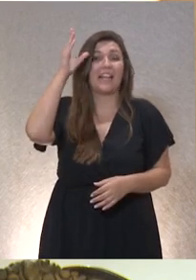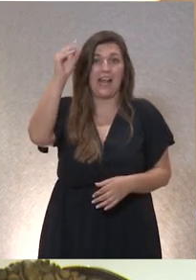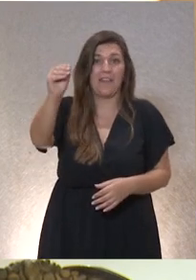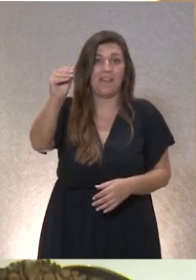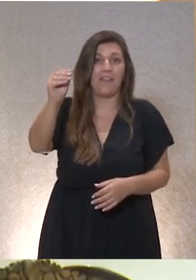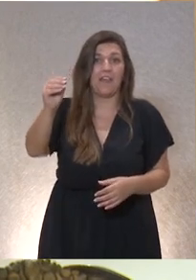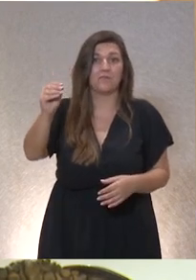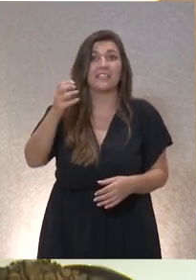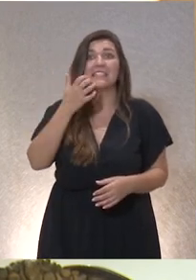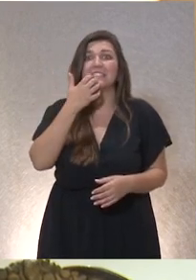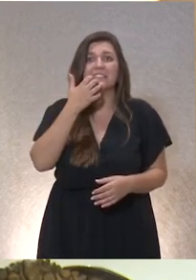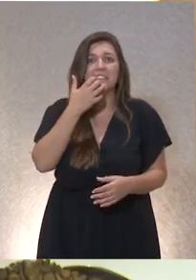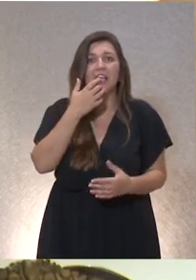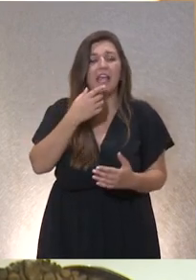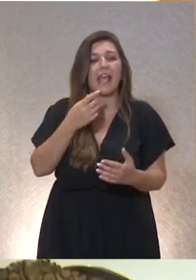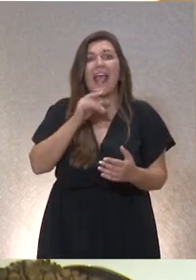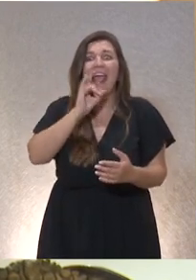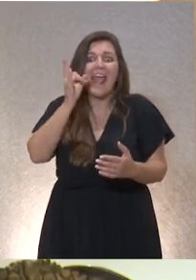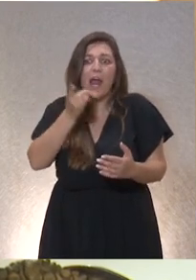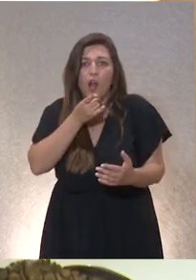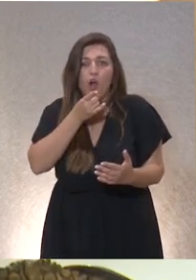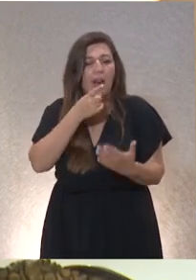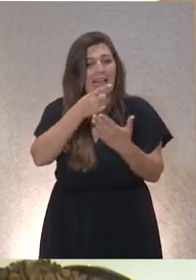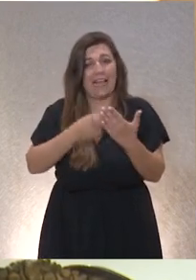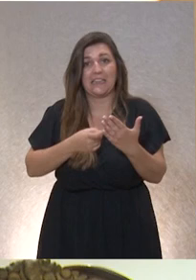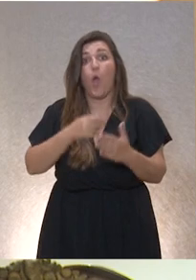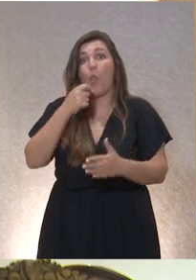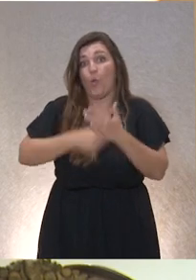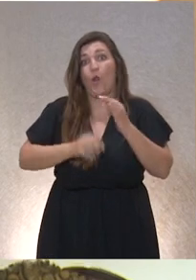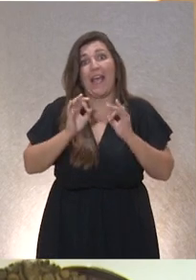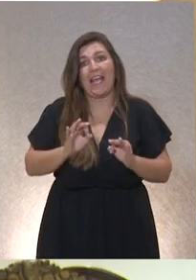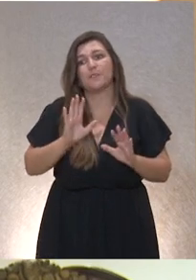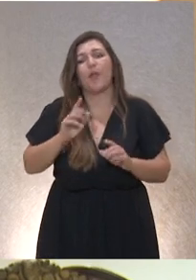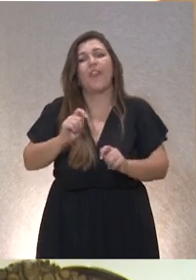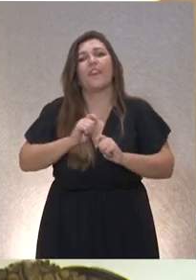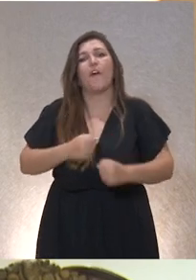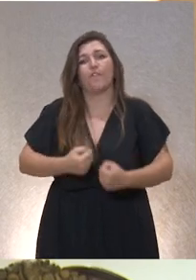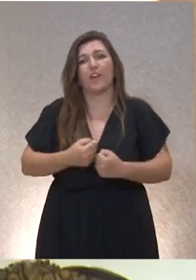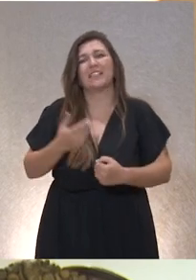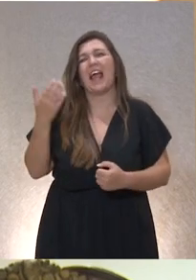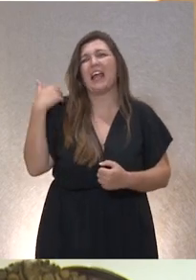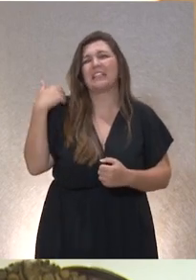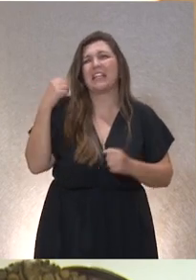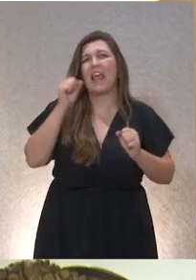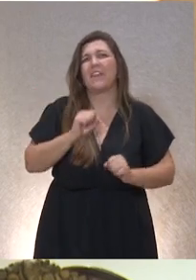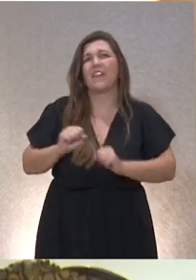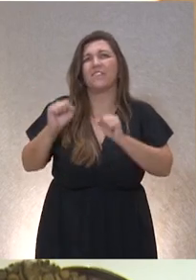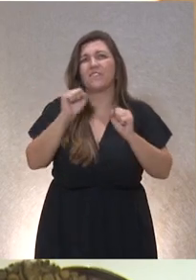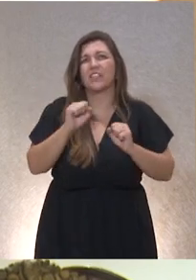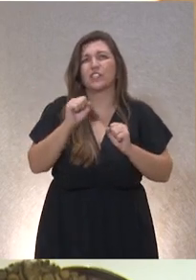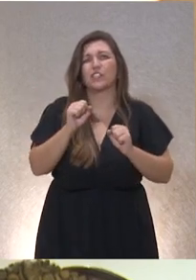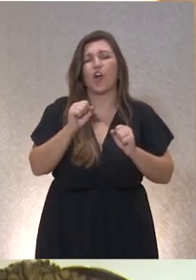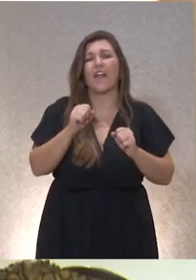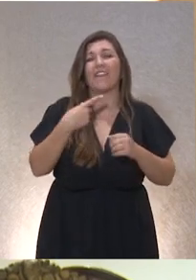rectificar implica reconocer errores es duro pero fortalece recuerdo que el defensor de lector del Guardian el periódico